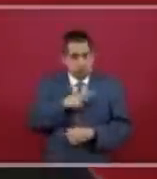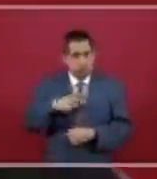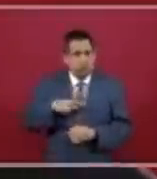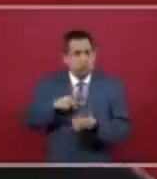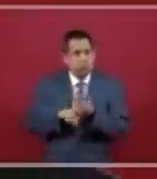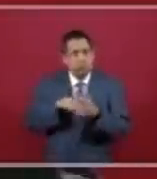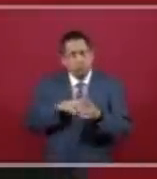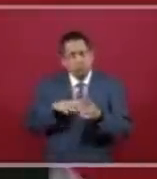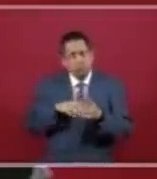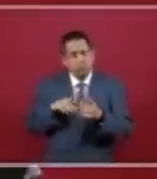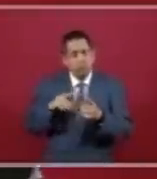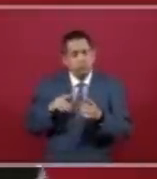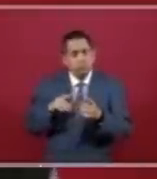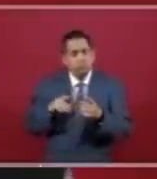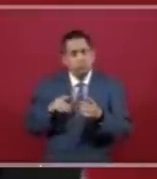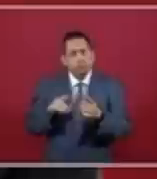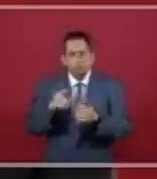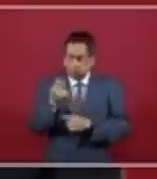tenemos